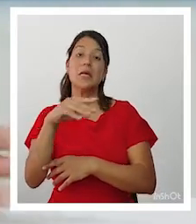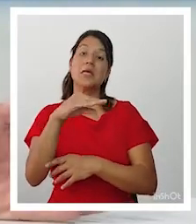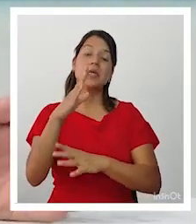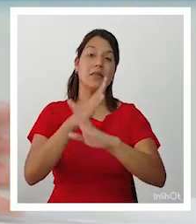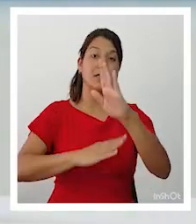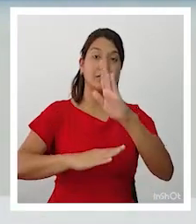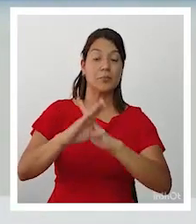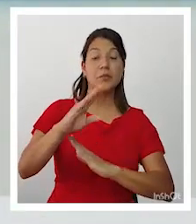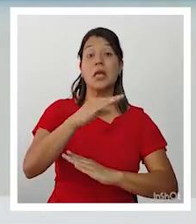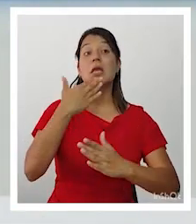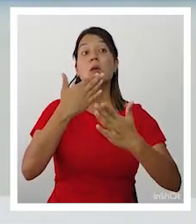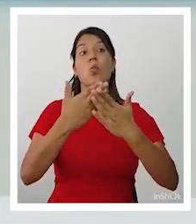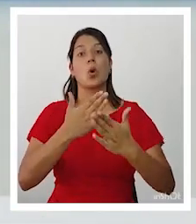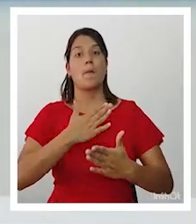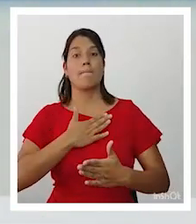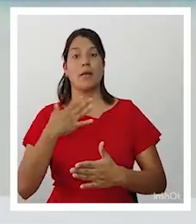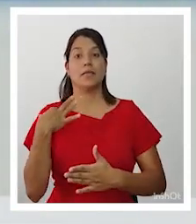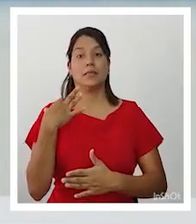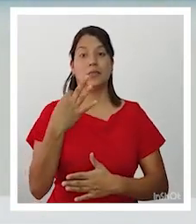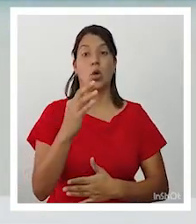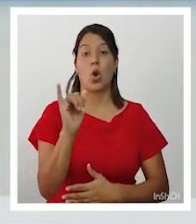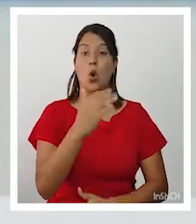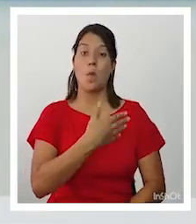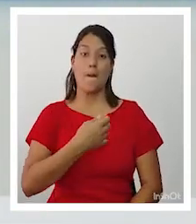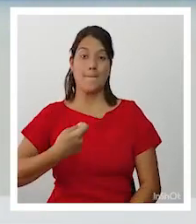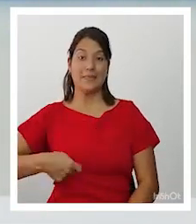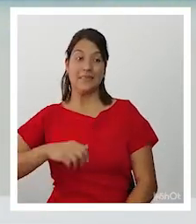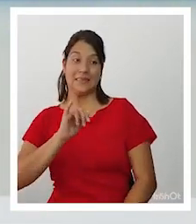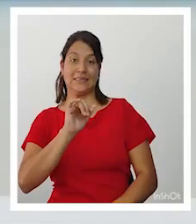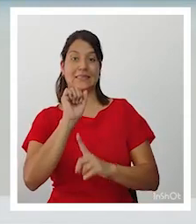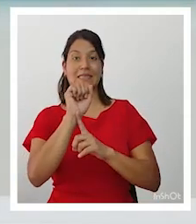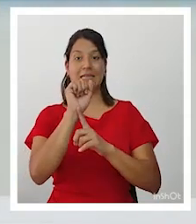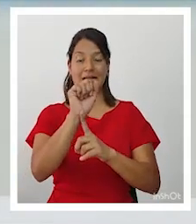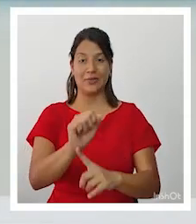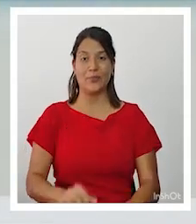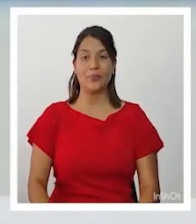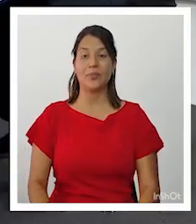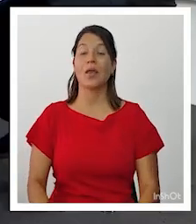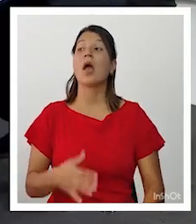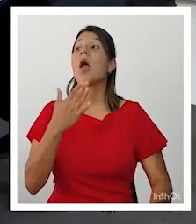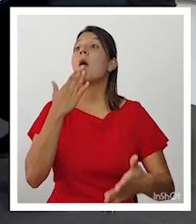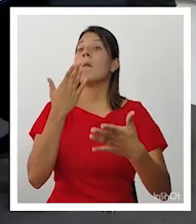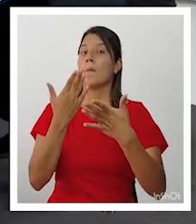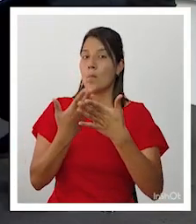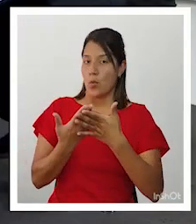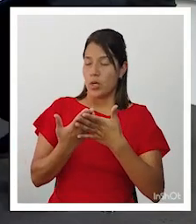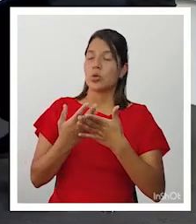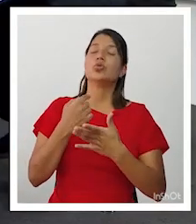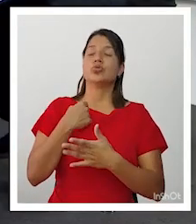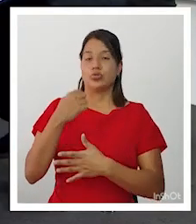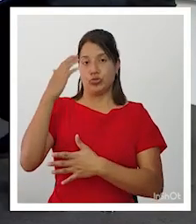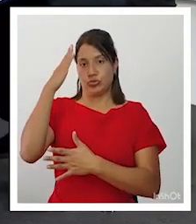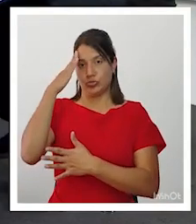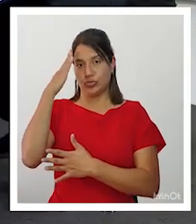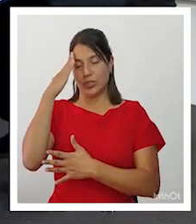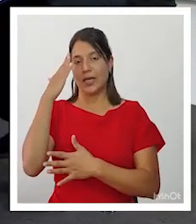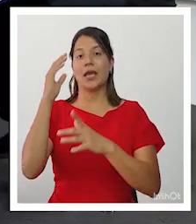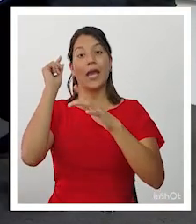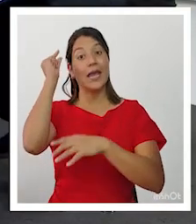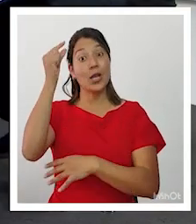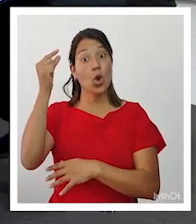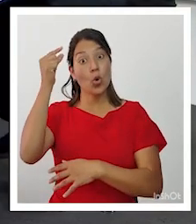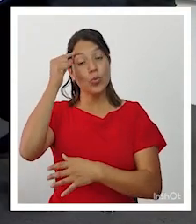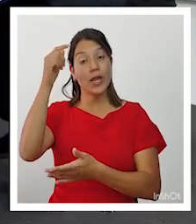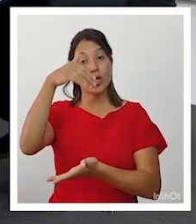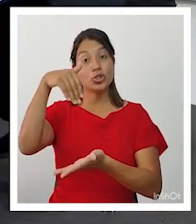fui escogido como presidente de este sindicato. Bueno, sí sé que el gobierno central